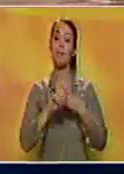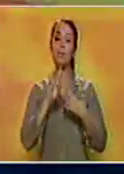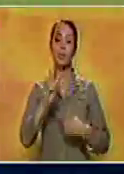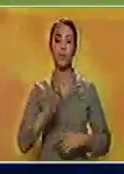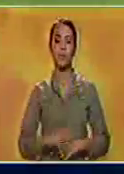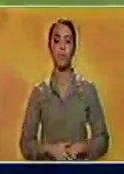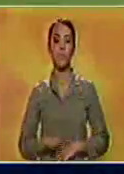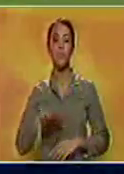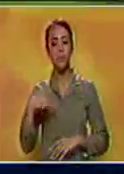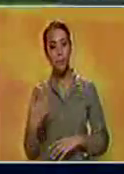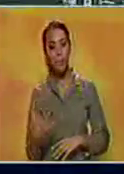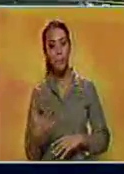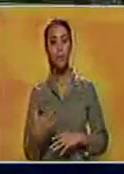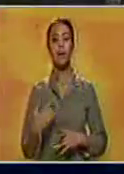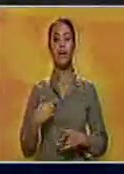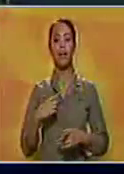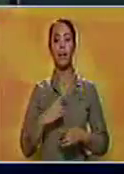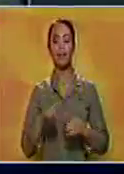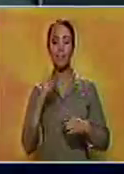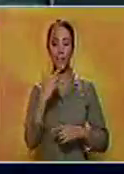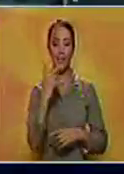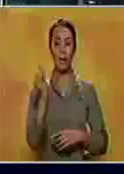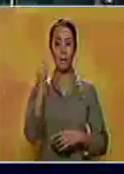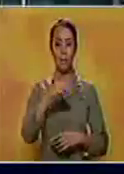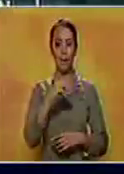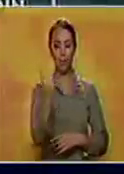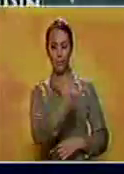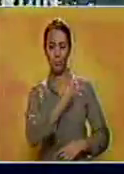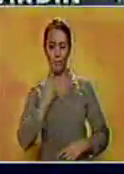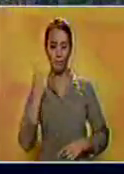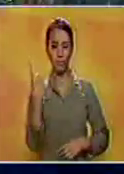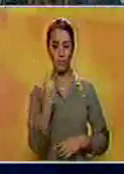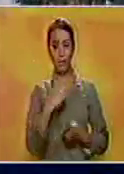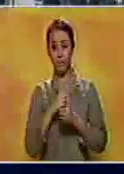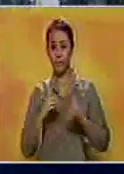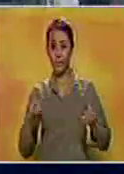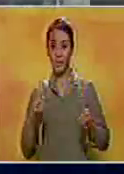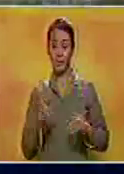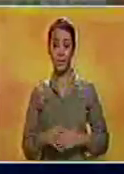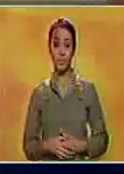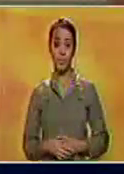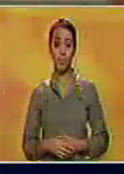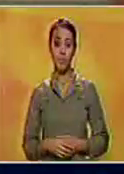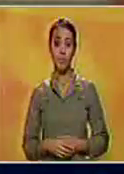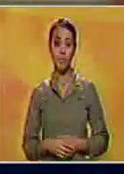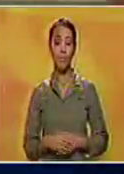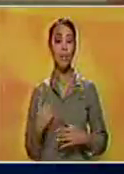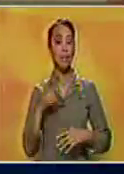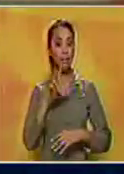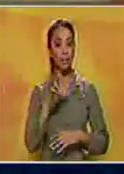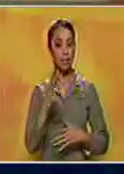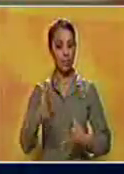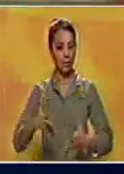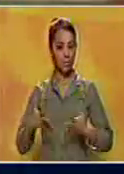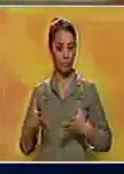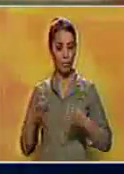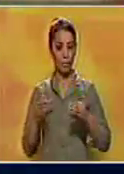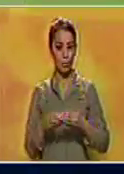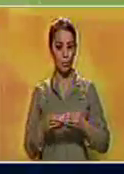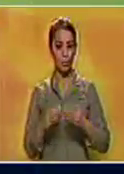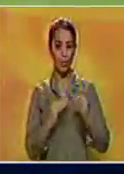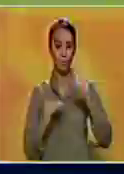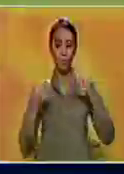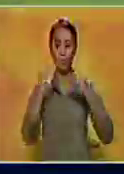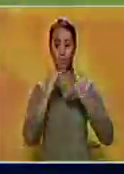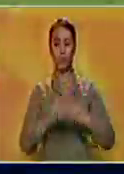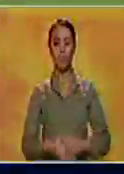tarde, los criollos fabricaron 3 rayitas más para estirar la diferencia y convertirse en el tercer equipo en coronarse por segundo